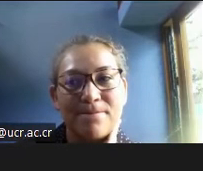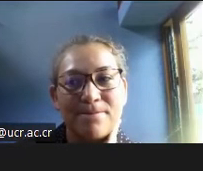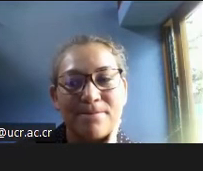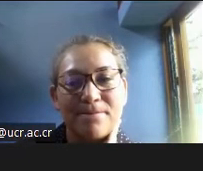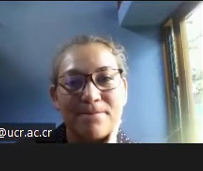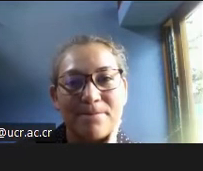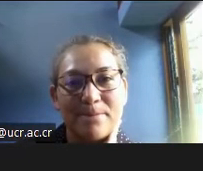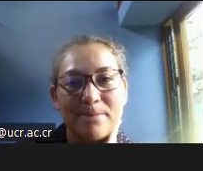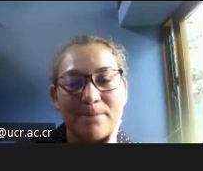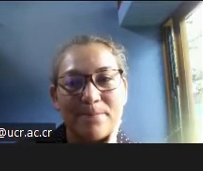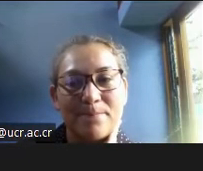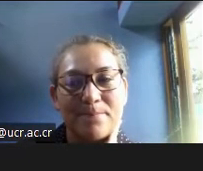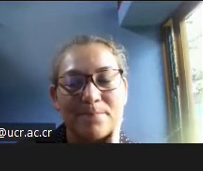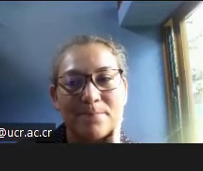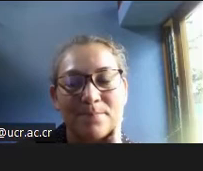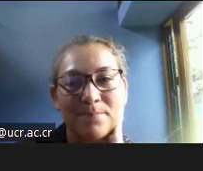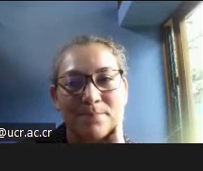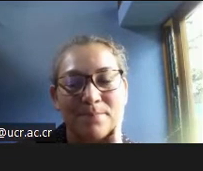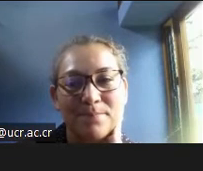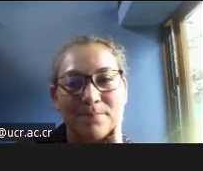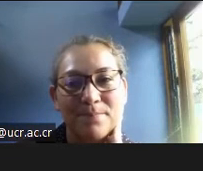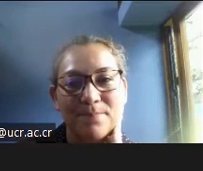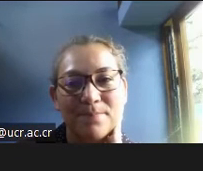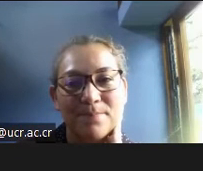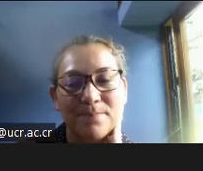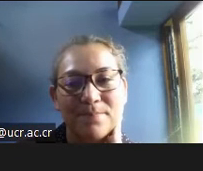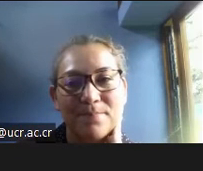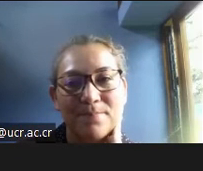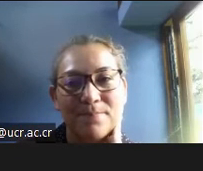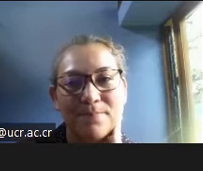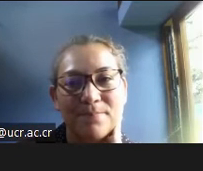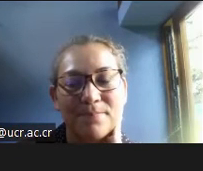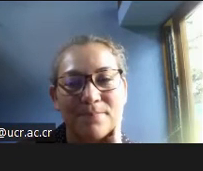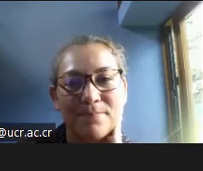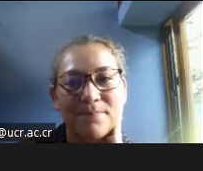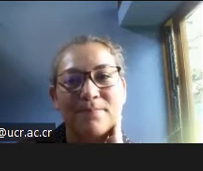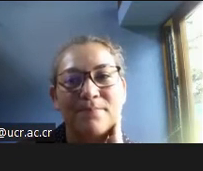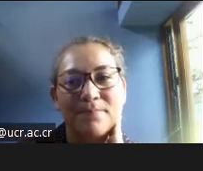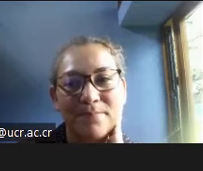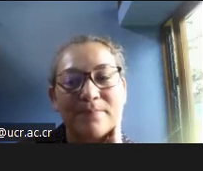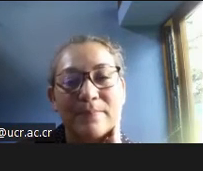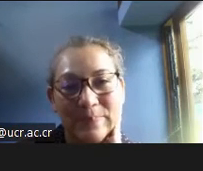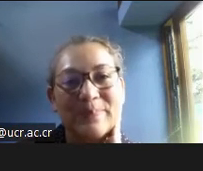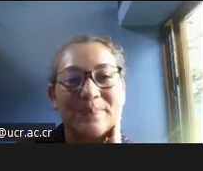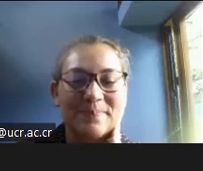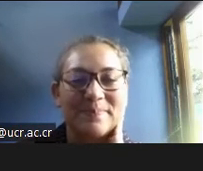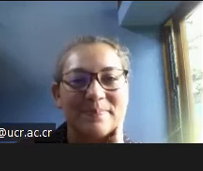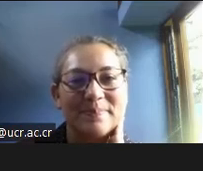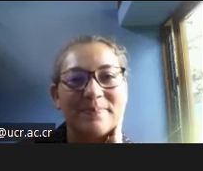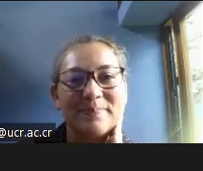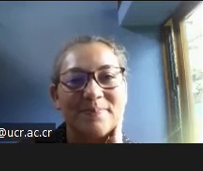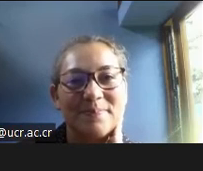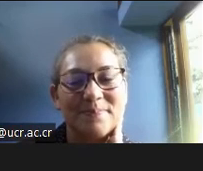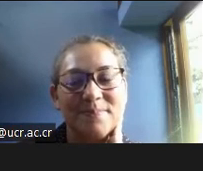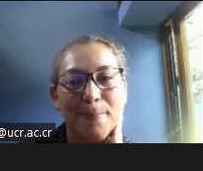2 años y medio, incluso estudiantes que ya van a estar casi en tercer año, que no han puesto un pie en la escuela de negocios, ¿verdad? Entonces